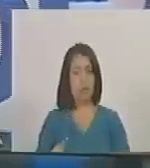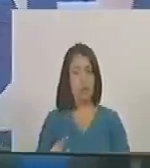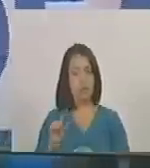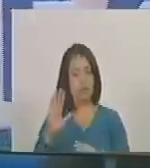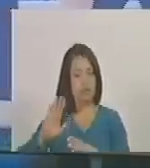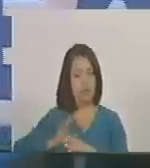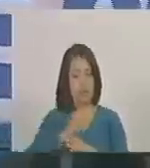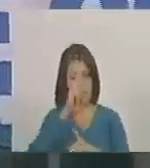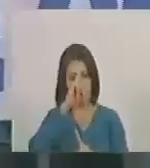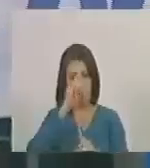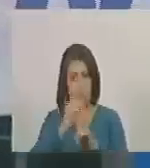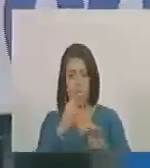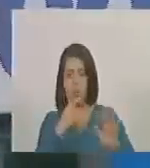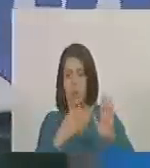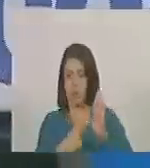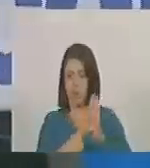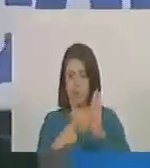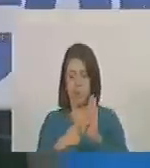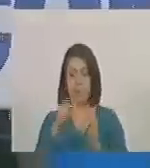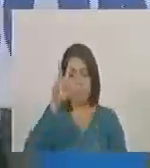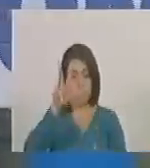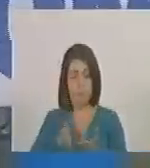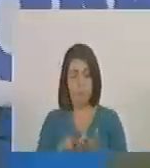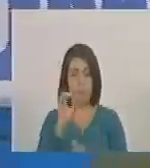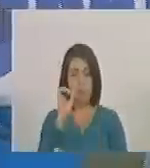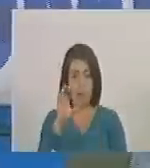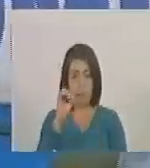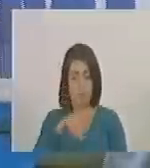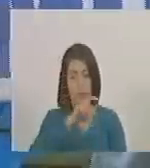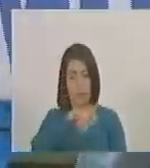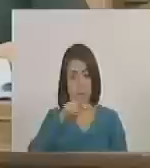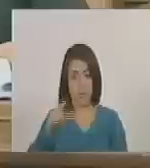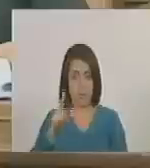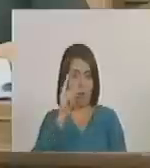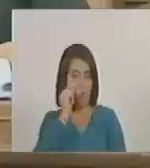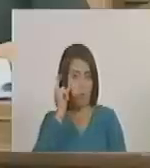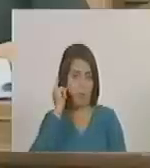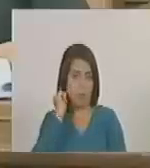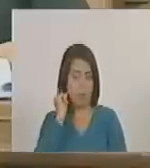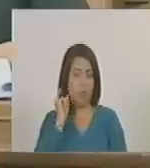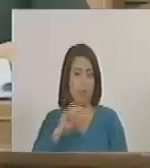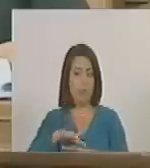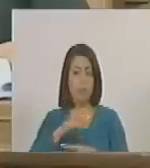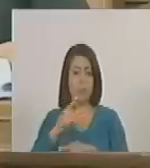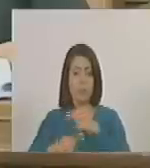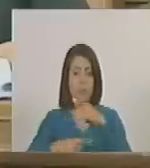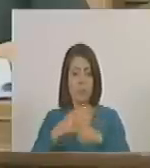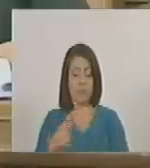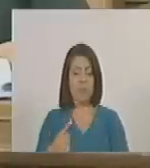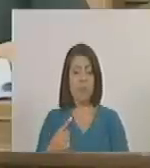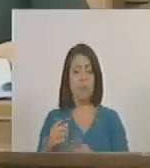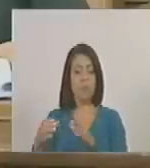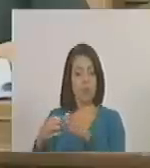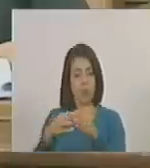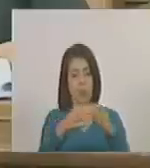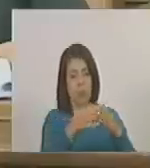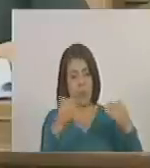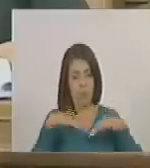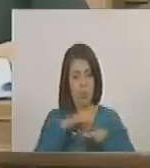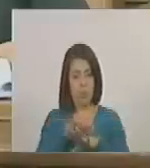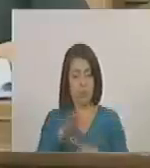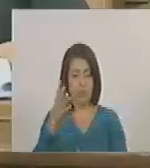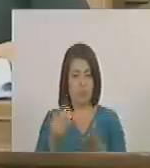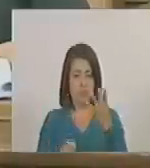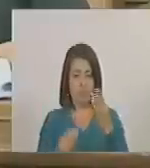cumplimiento de los objetivos y metas aprobadas por la Asamblea de Ciudadanos y Ciudadanas de cada una de las unidades que integran el